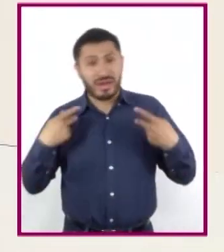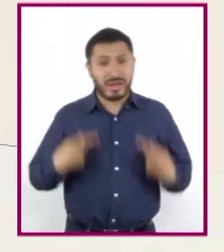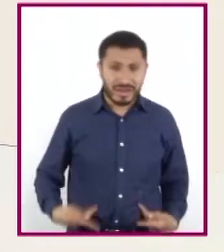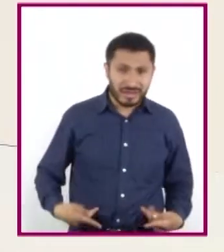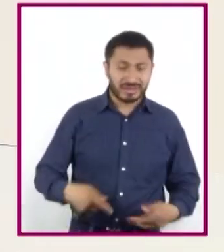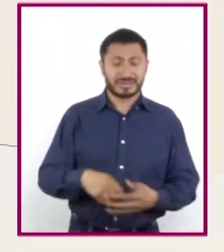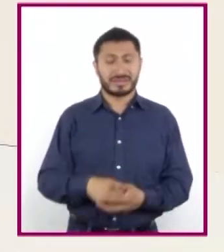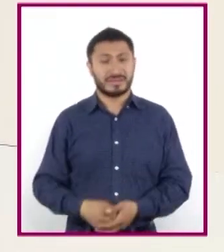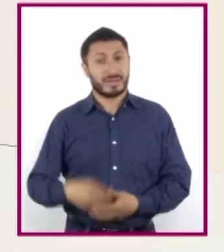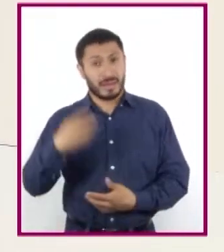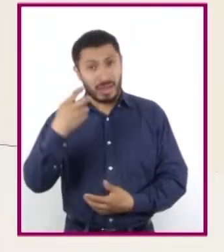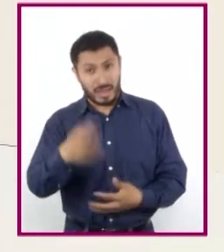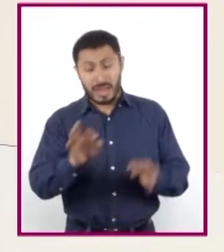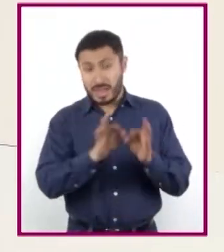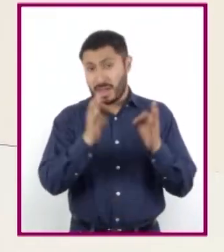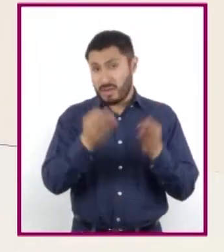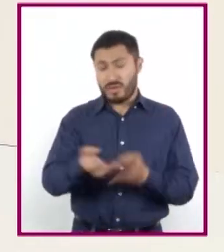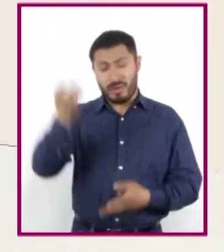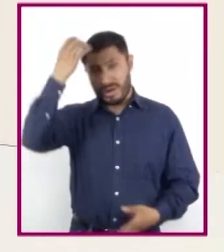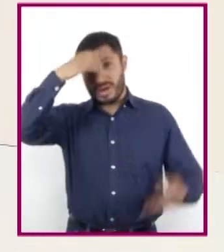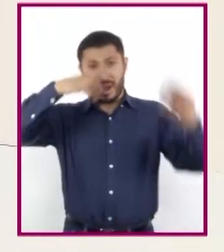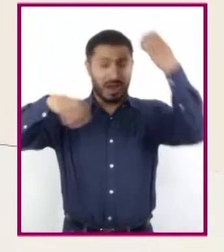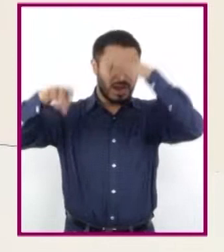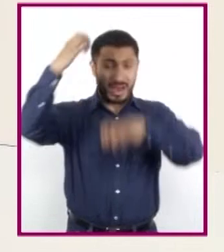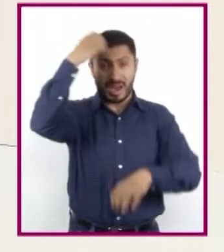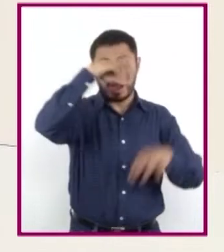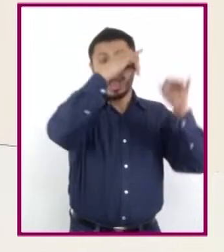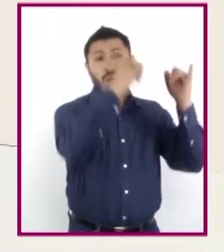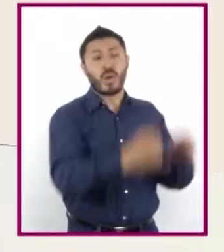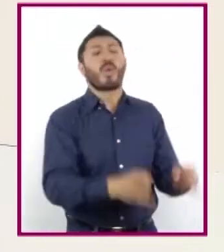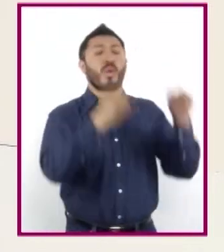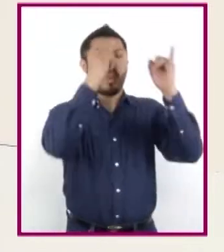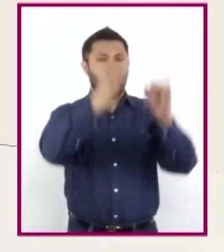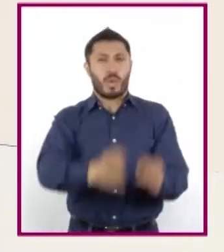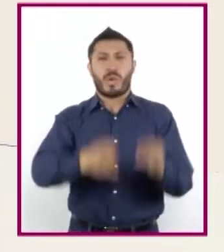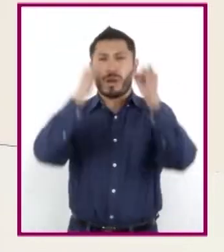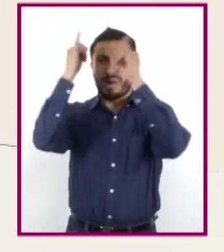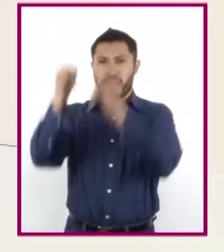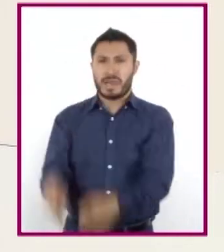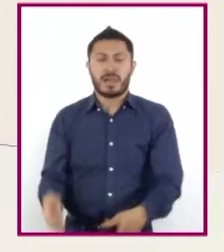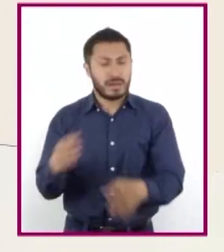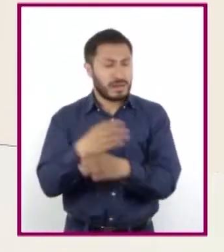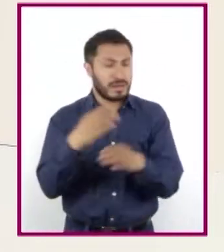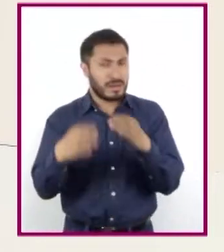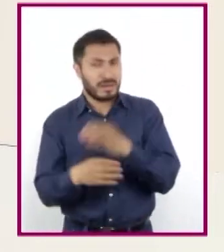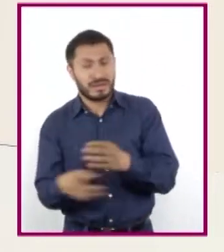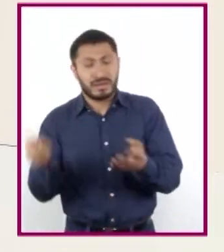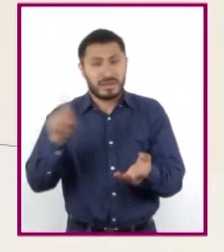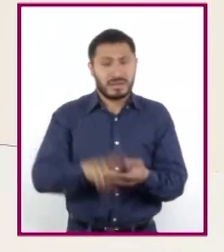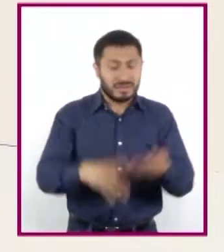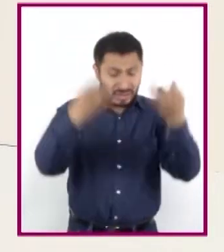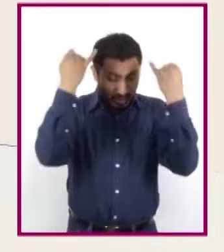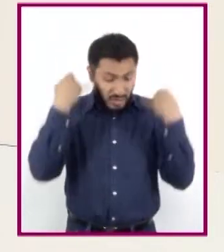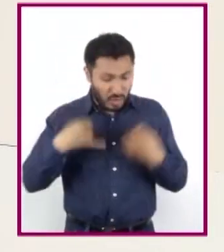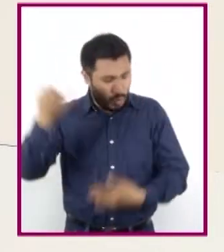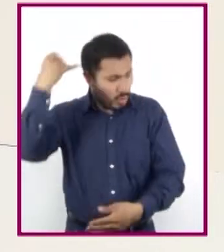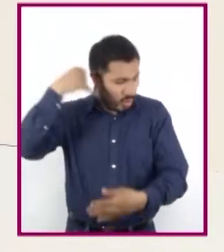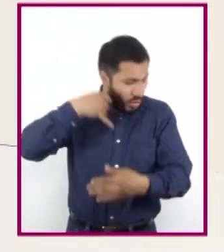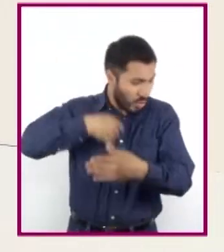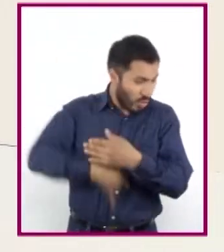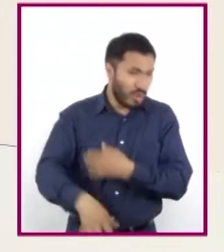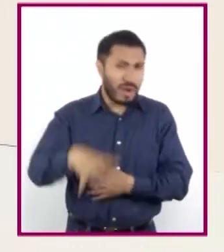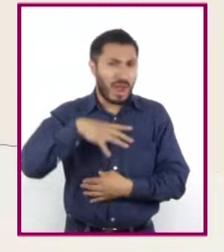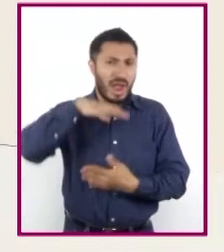Por esa vía, las experiencias individuales y los actos nacidos de la intimidad más recóndita se convierten